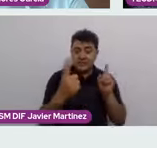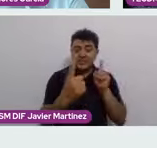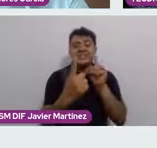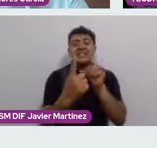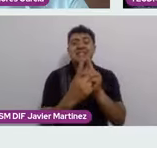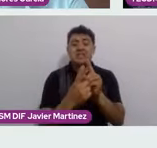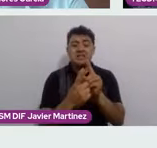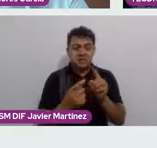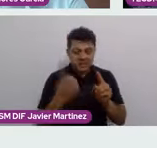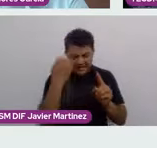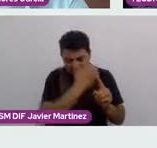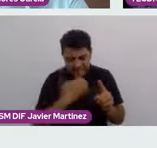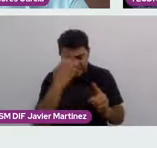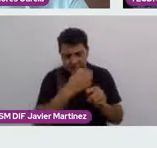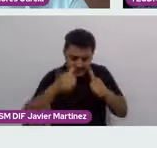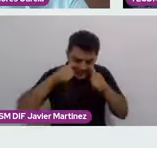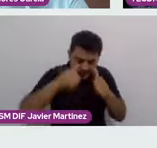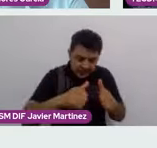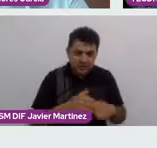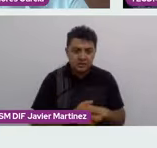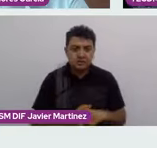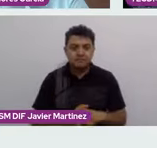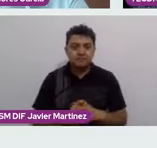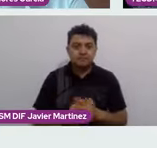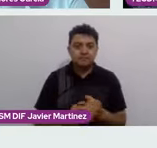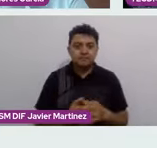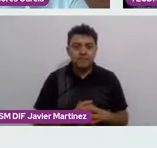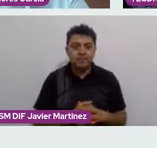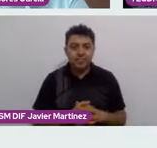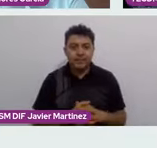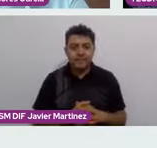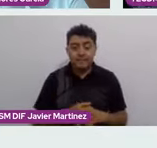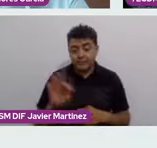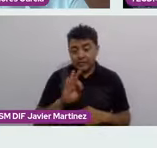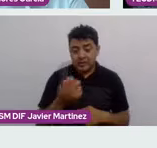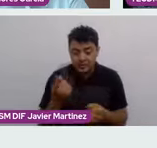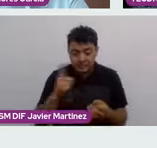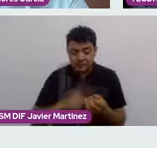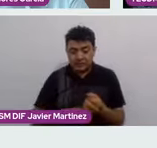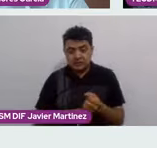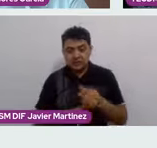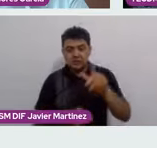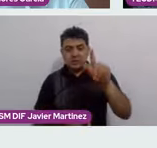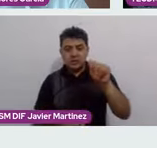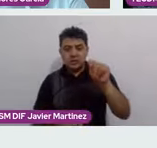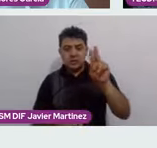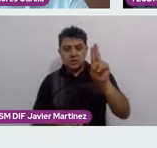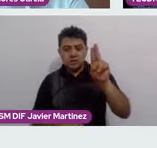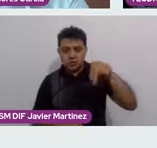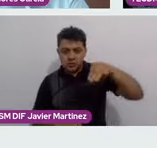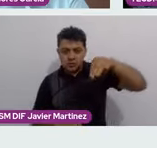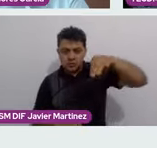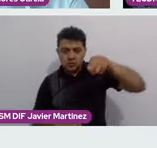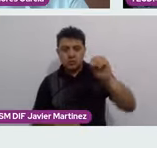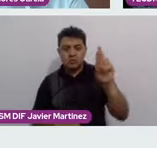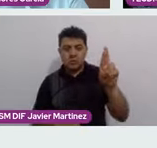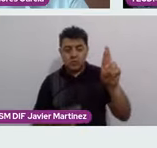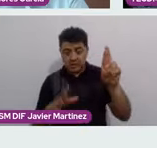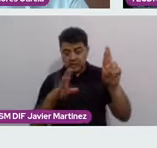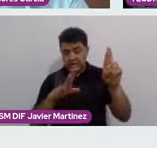Puede ser, como vimos en estos casos, que puede haber un tumor en el cráneo, ¿no? No es ser alarmista, pero sí